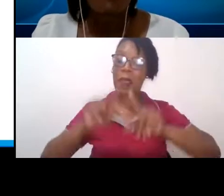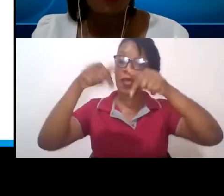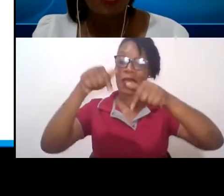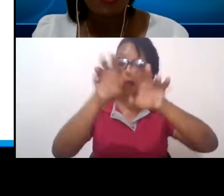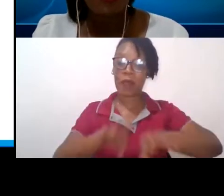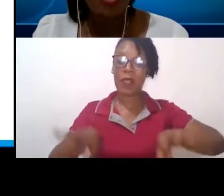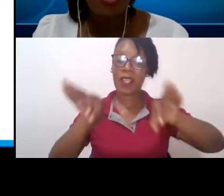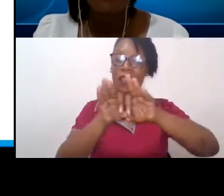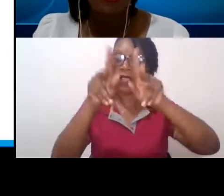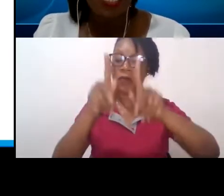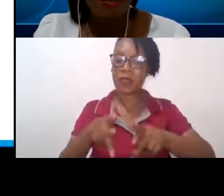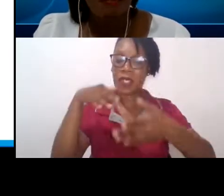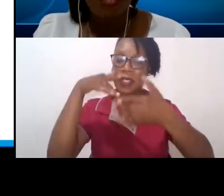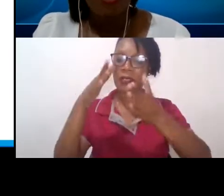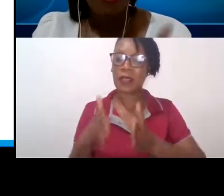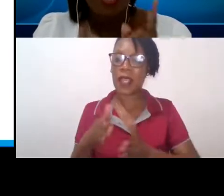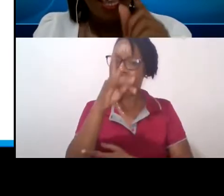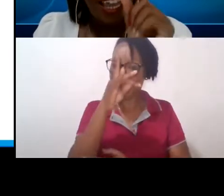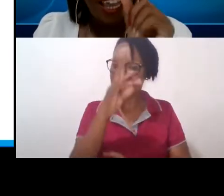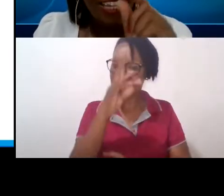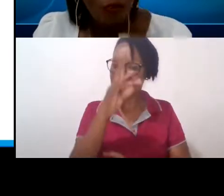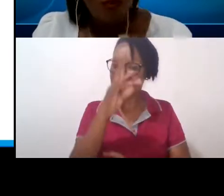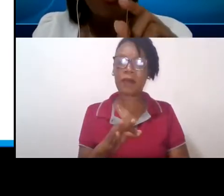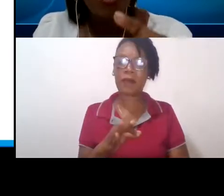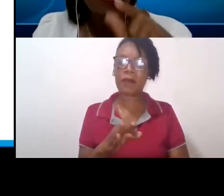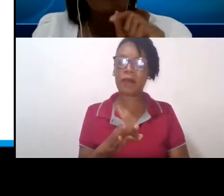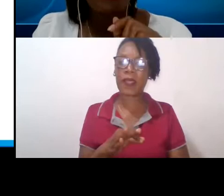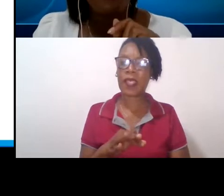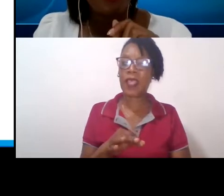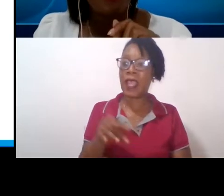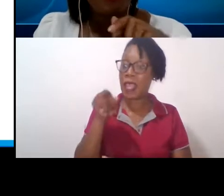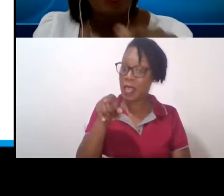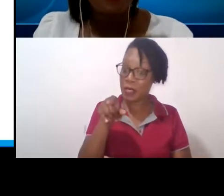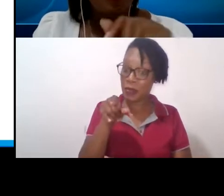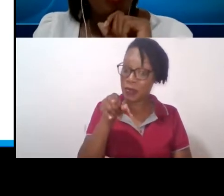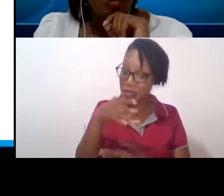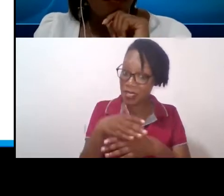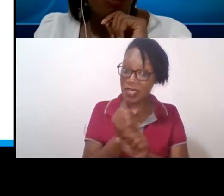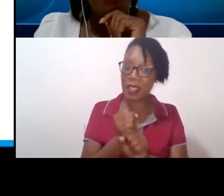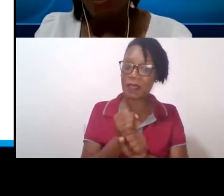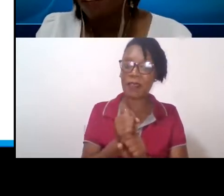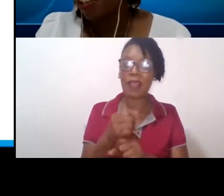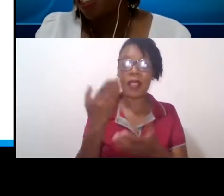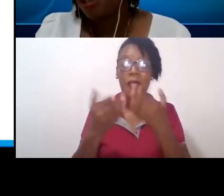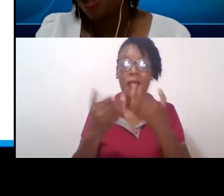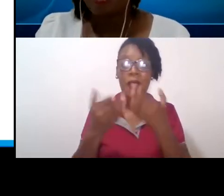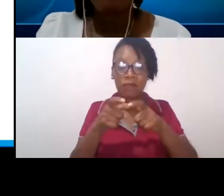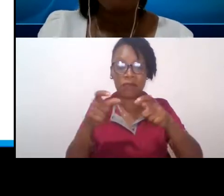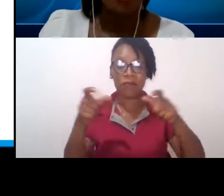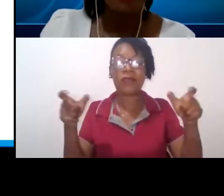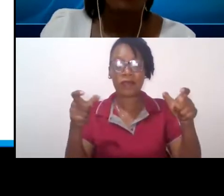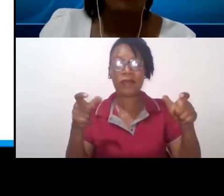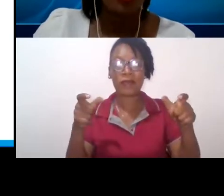siempre son las personas estudiantes. Y créanme que eso poco que usted está haciendo, colega, está haciendo el gran impacto para la vida de